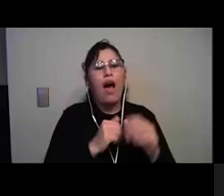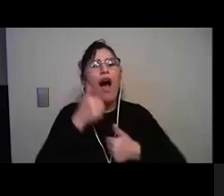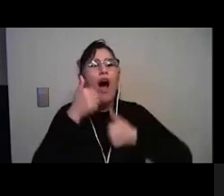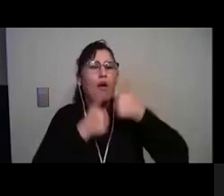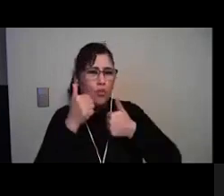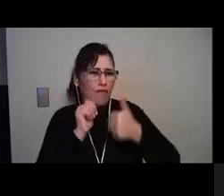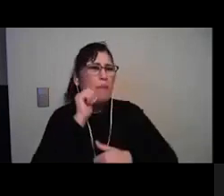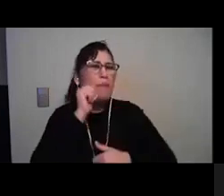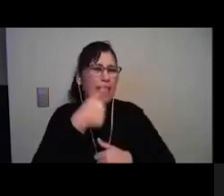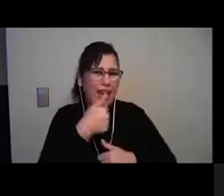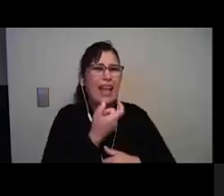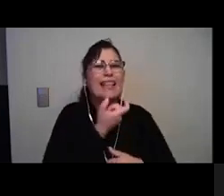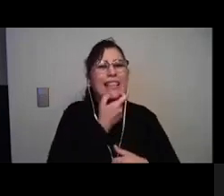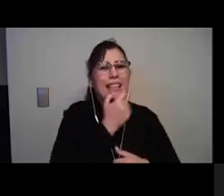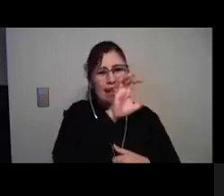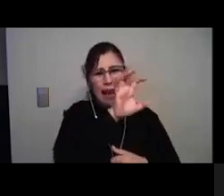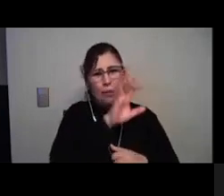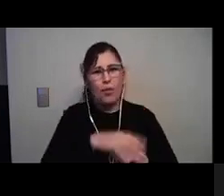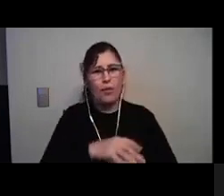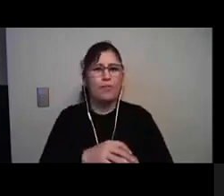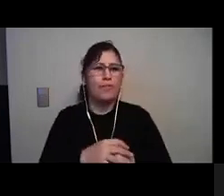para la evaluación respectiva de mañana.